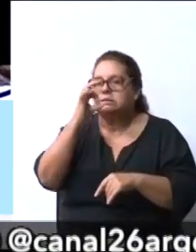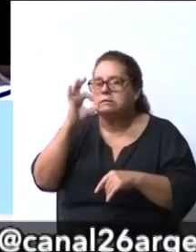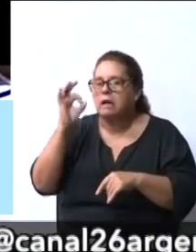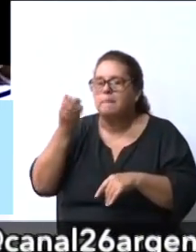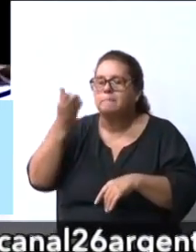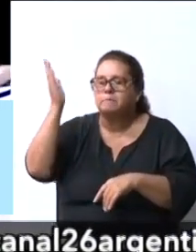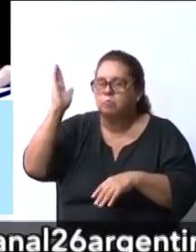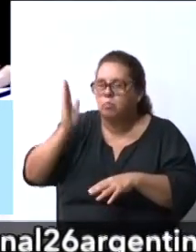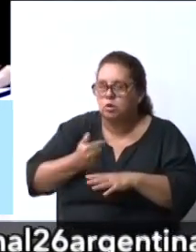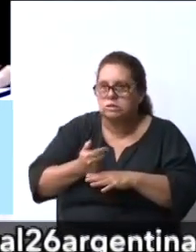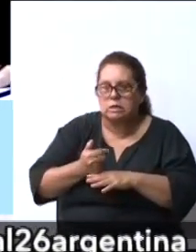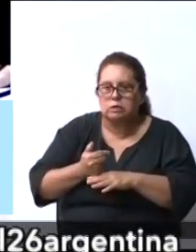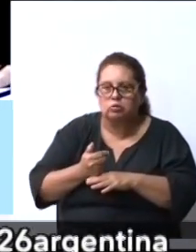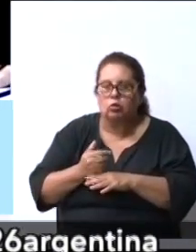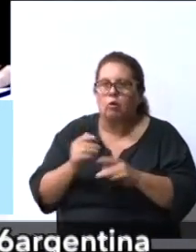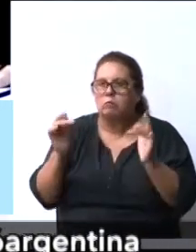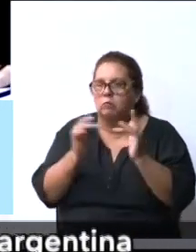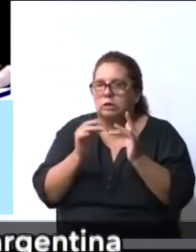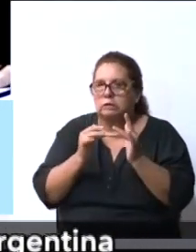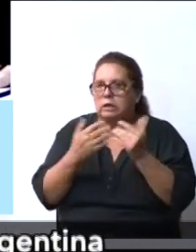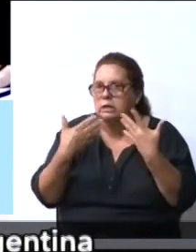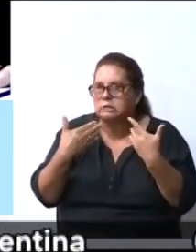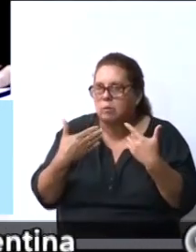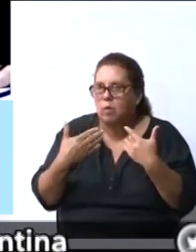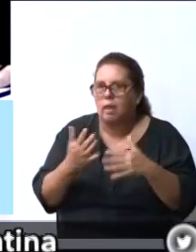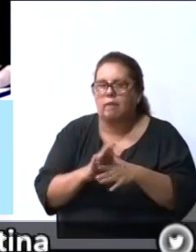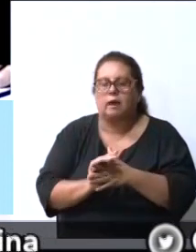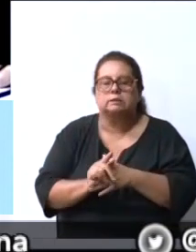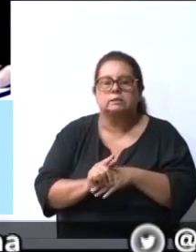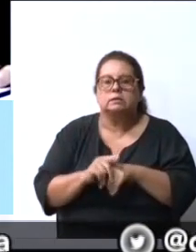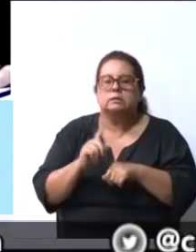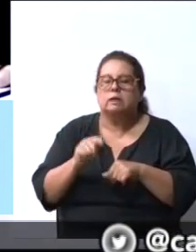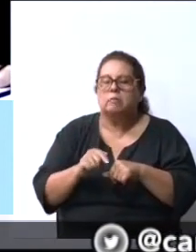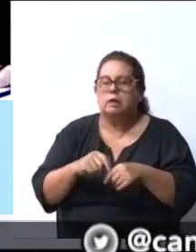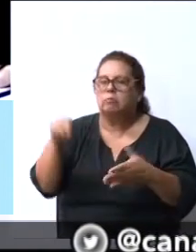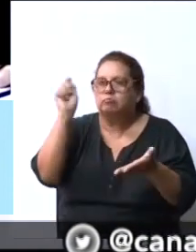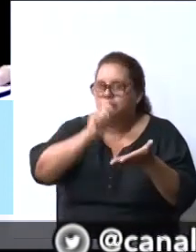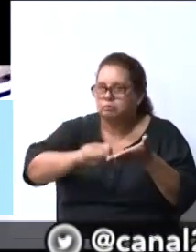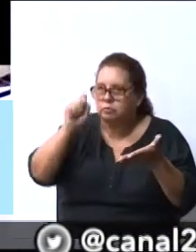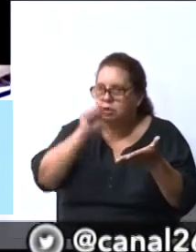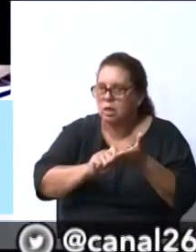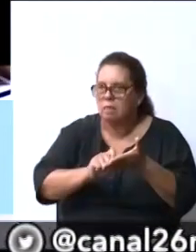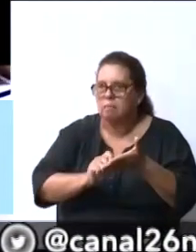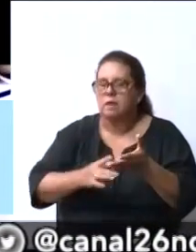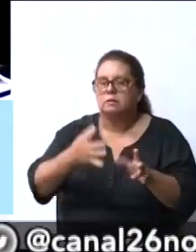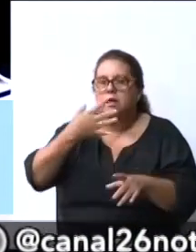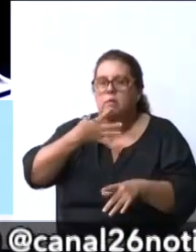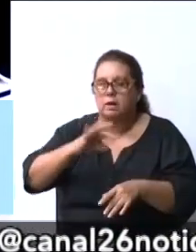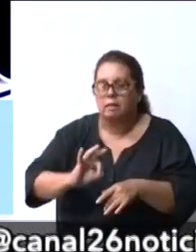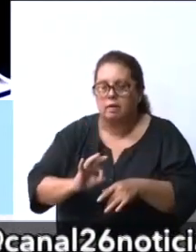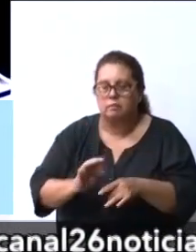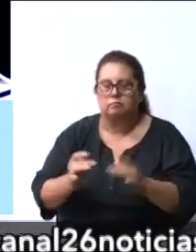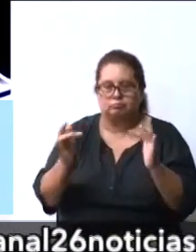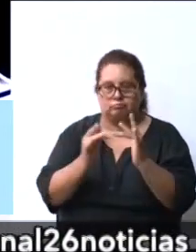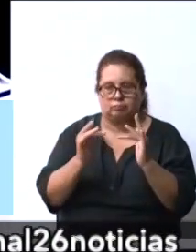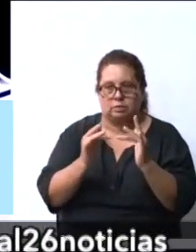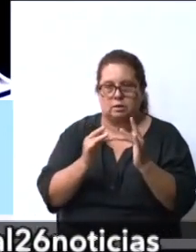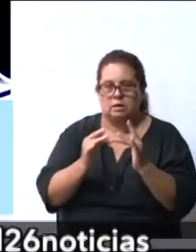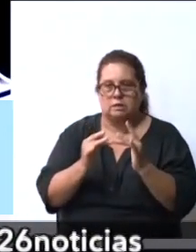virtuales. También seguir mejorando las inspecciones, las habilitaciones, hacer realidad la identidad digital y